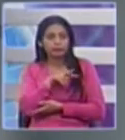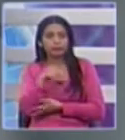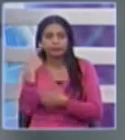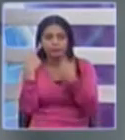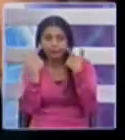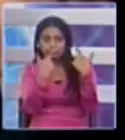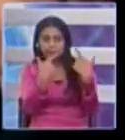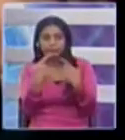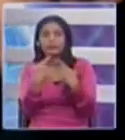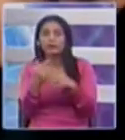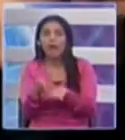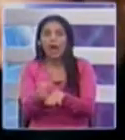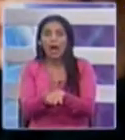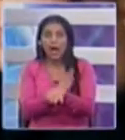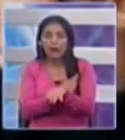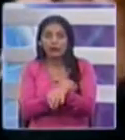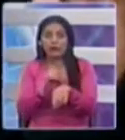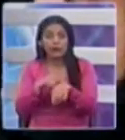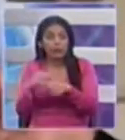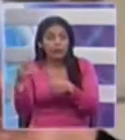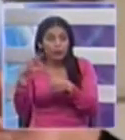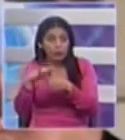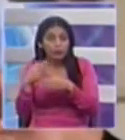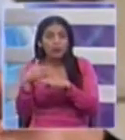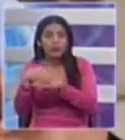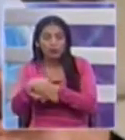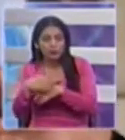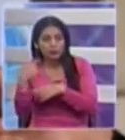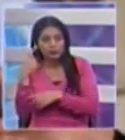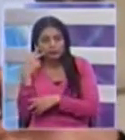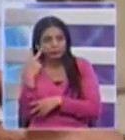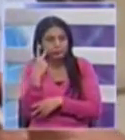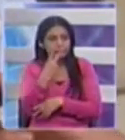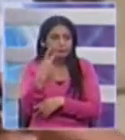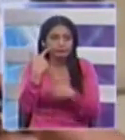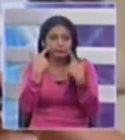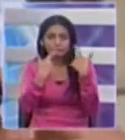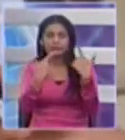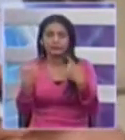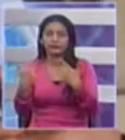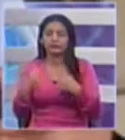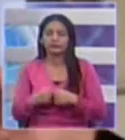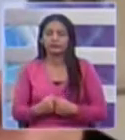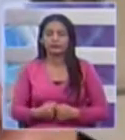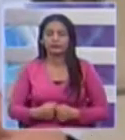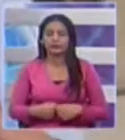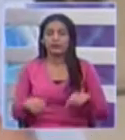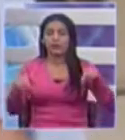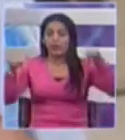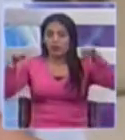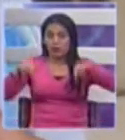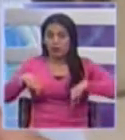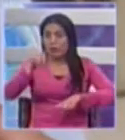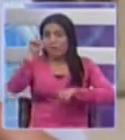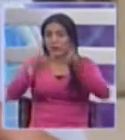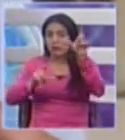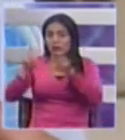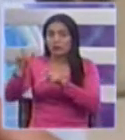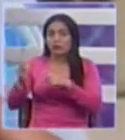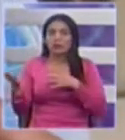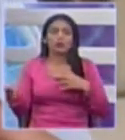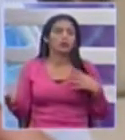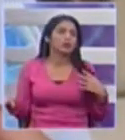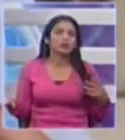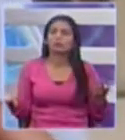antes durante y después de las elecciones esto responde a una iniciativa ciudadana son diferentes sectores son actores ciudadanos vinculados con